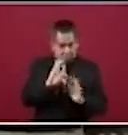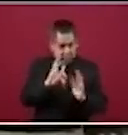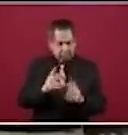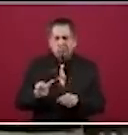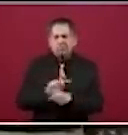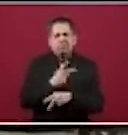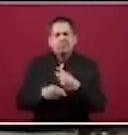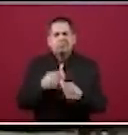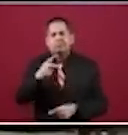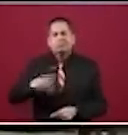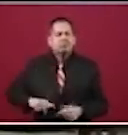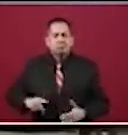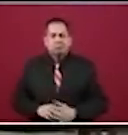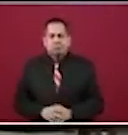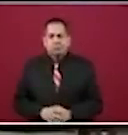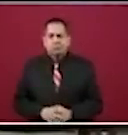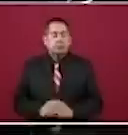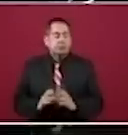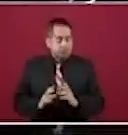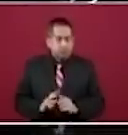va a pasar en su gobierno? Gracias. Se les va a dar